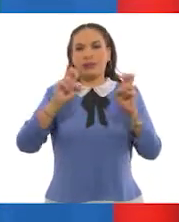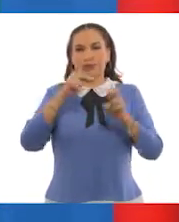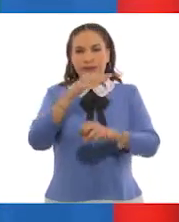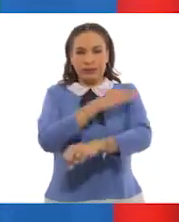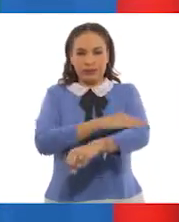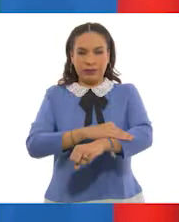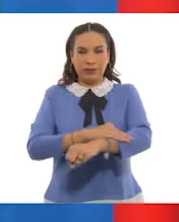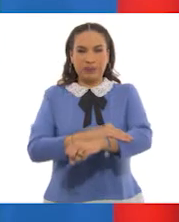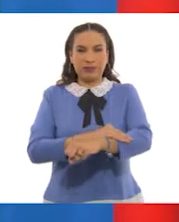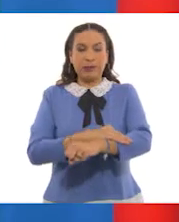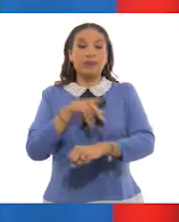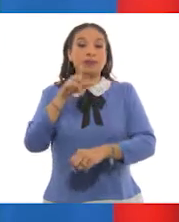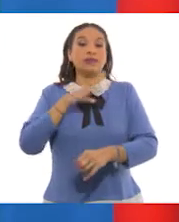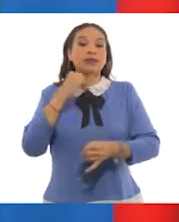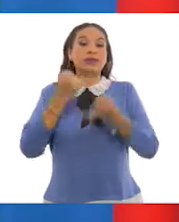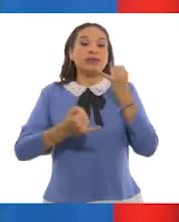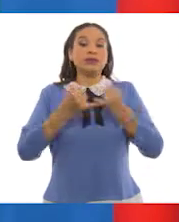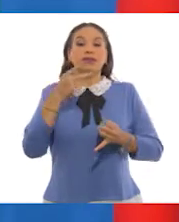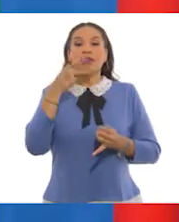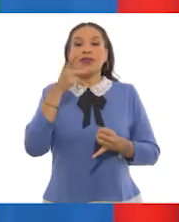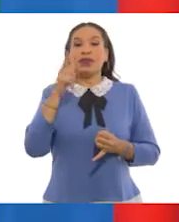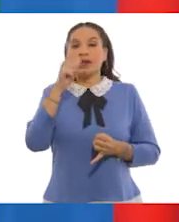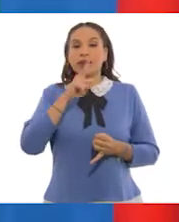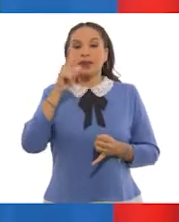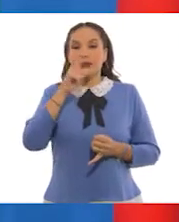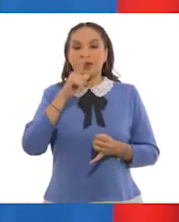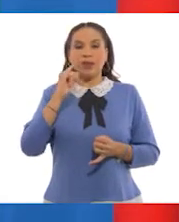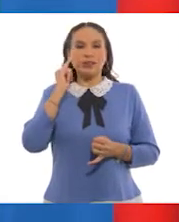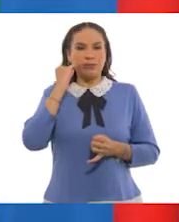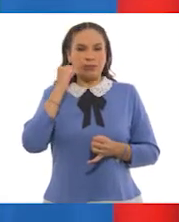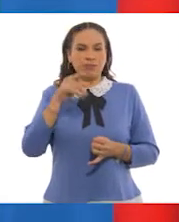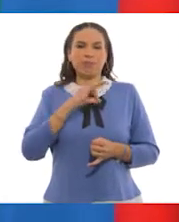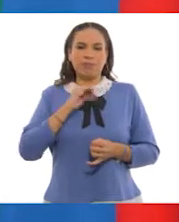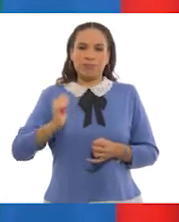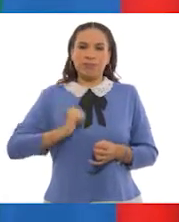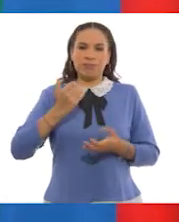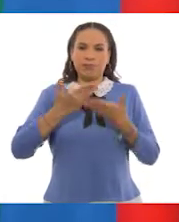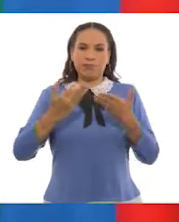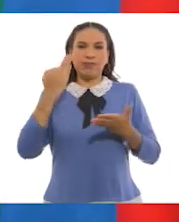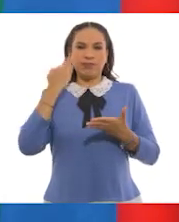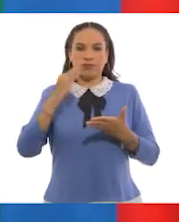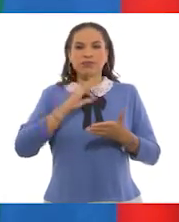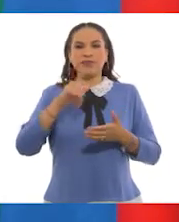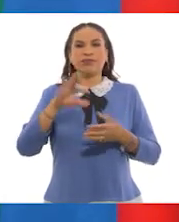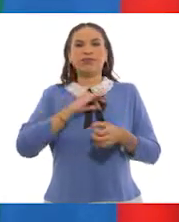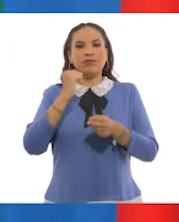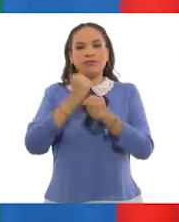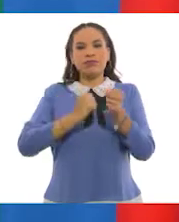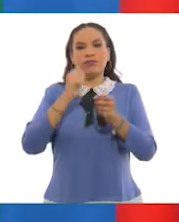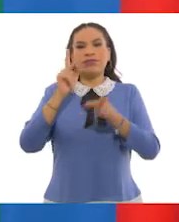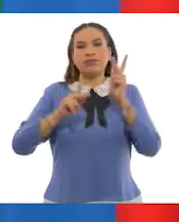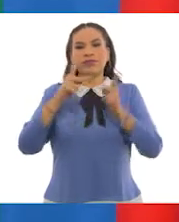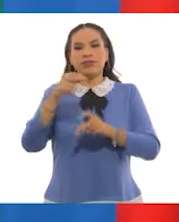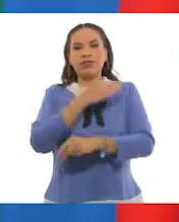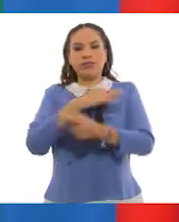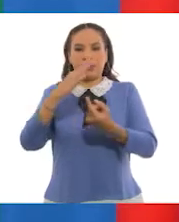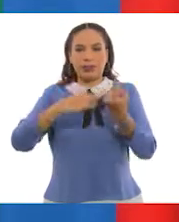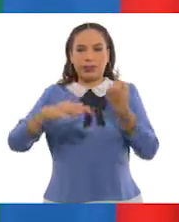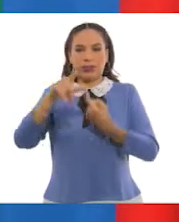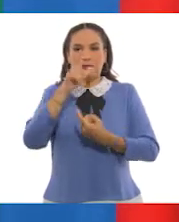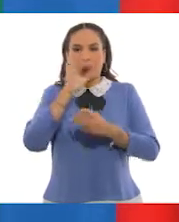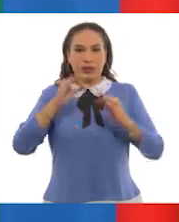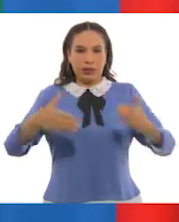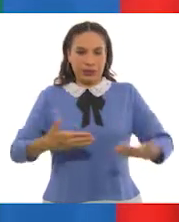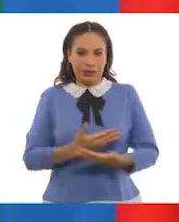familia. Si tienes la fortuna de hablar una lengua indígena, aprovecha también este momento para practicarla y platica con tu familia en tu lengua